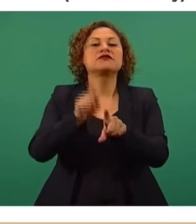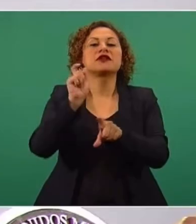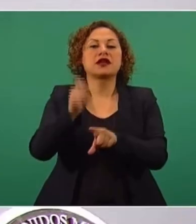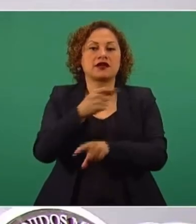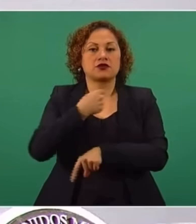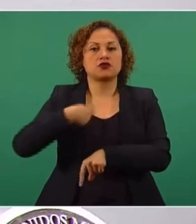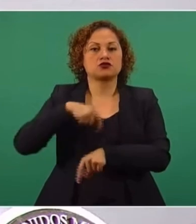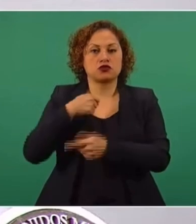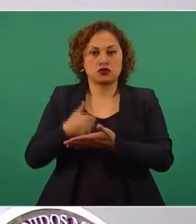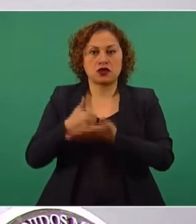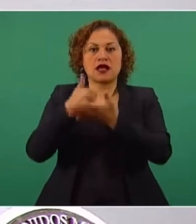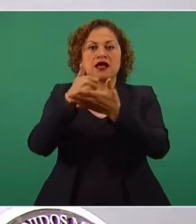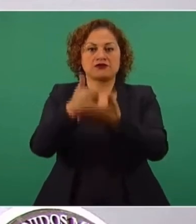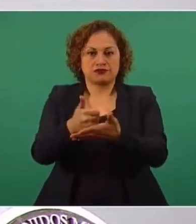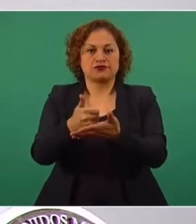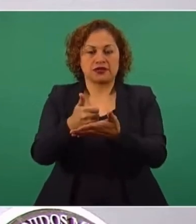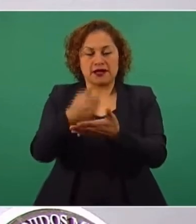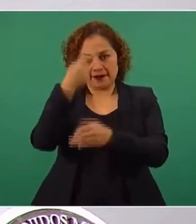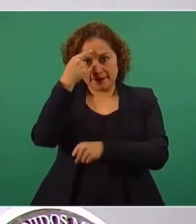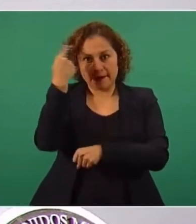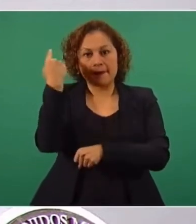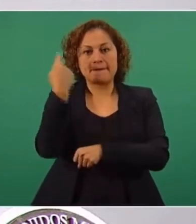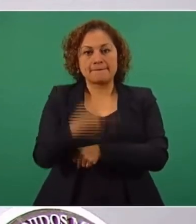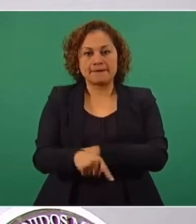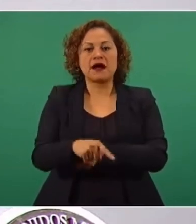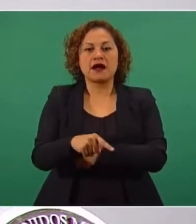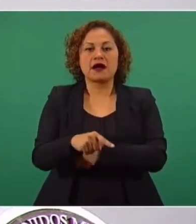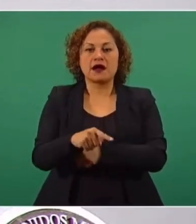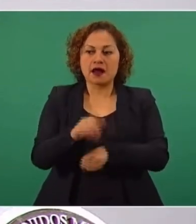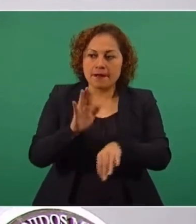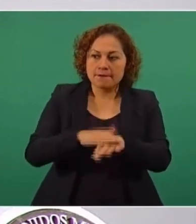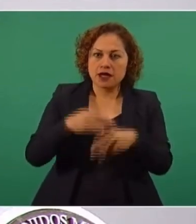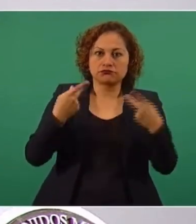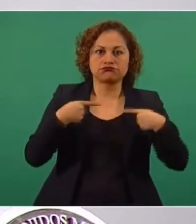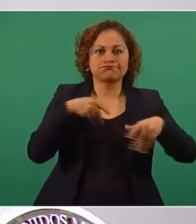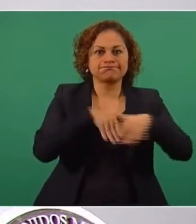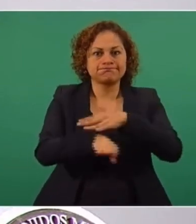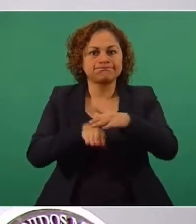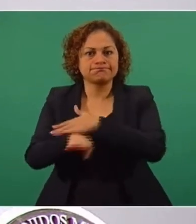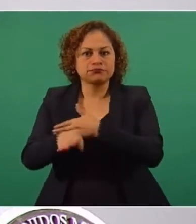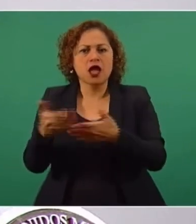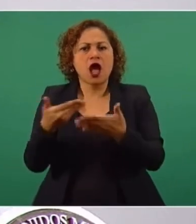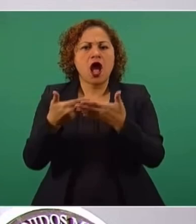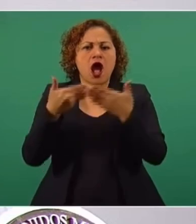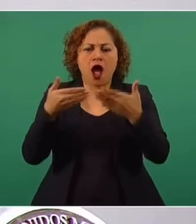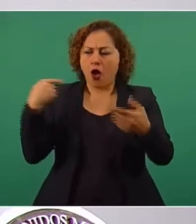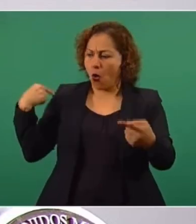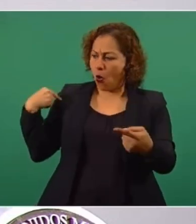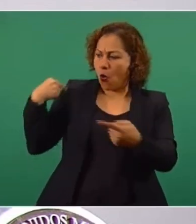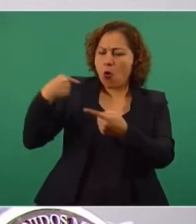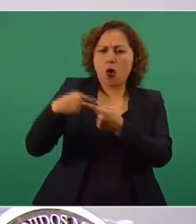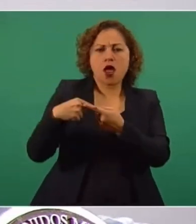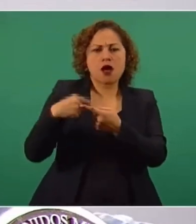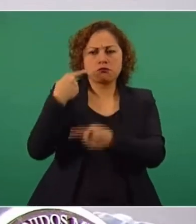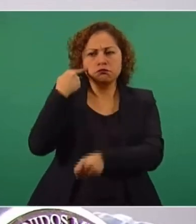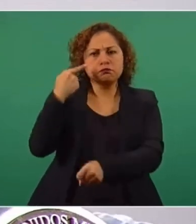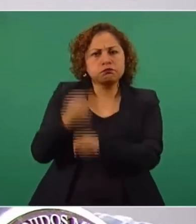hospitalaria. Y conforme se ha ido reduciendo la necesidad de hospitalización, tenemos